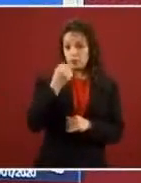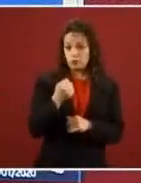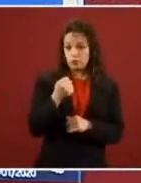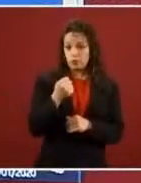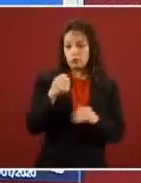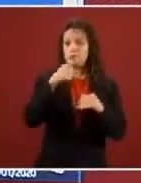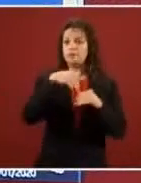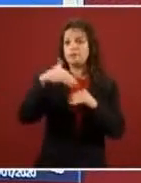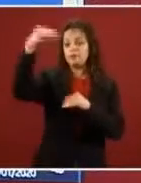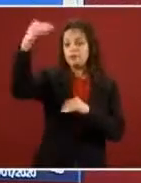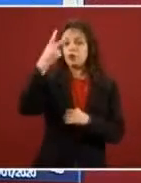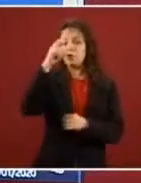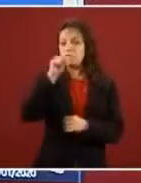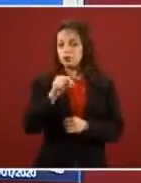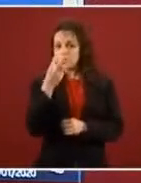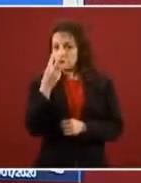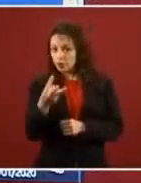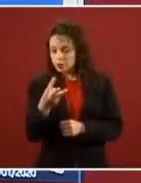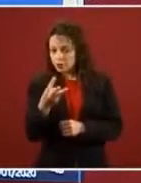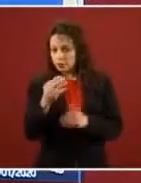2.3,